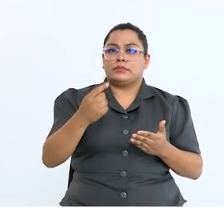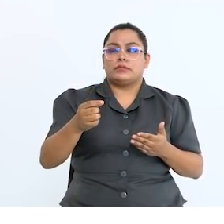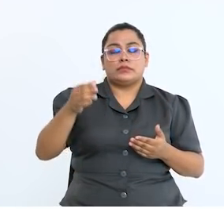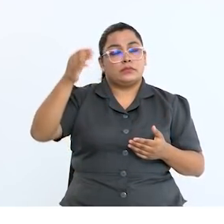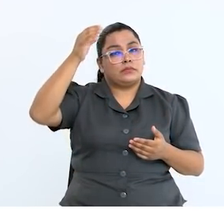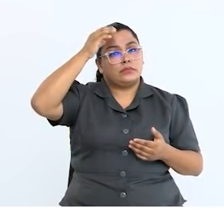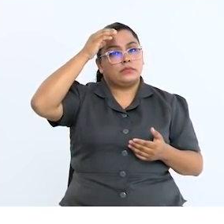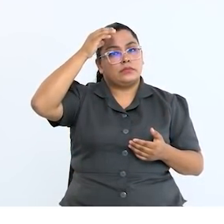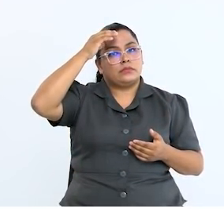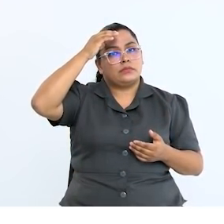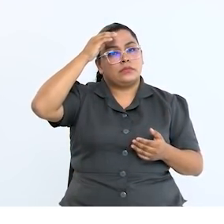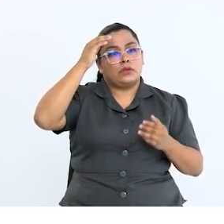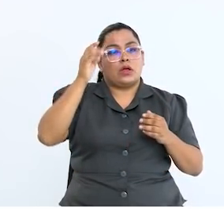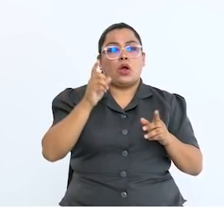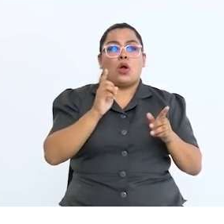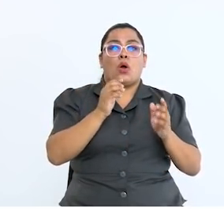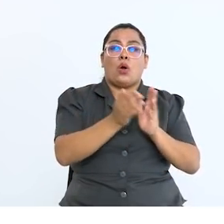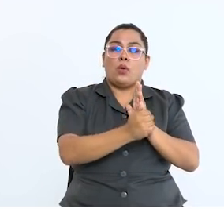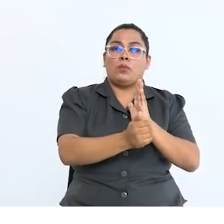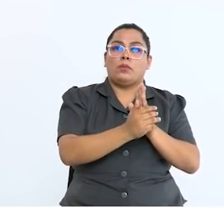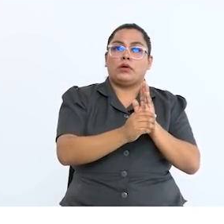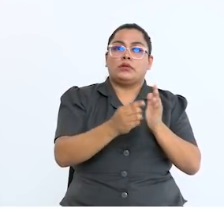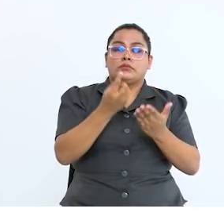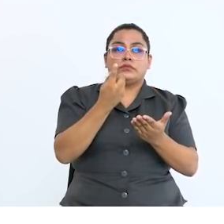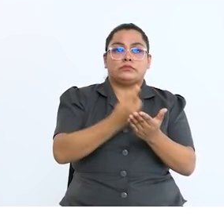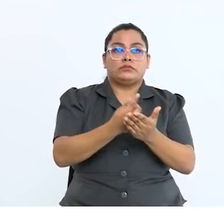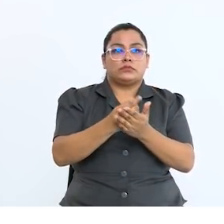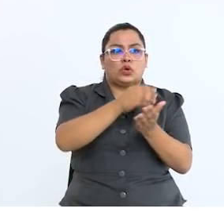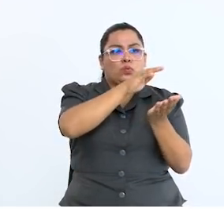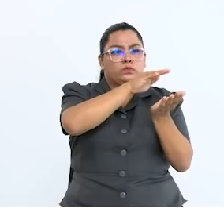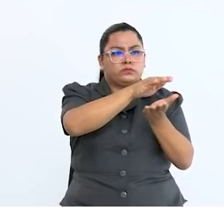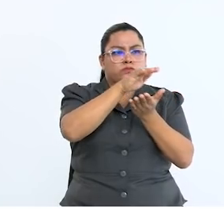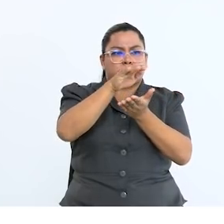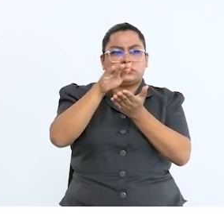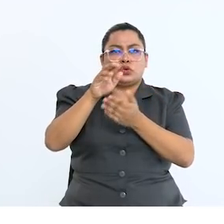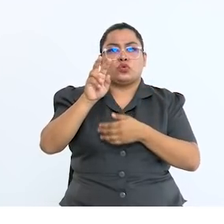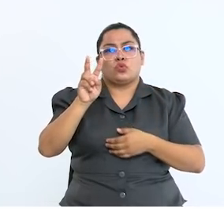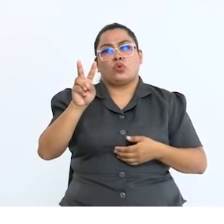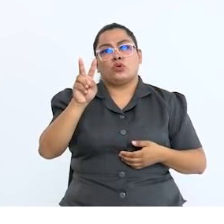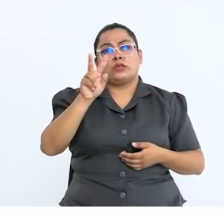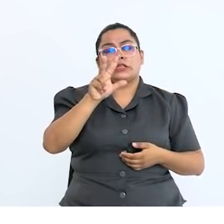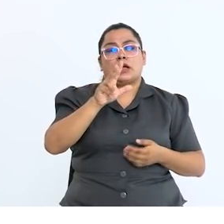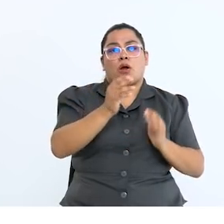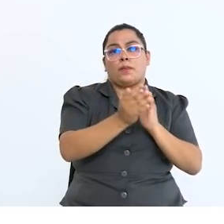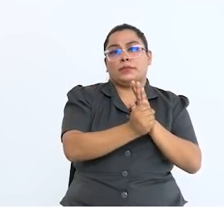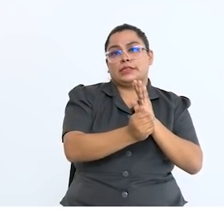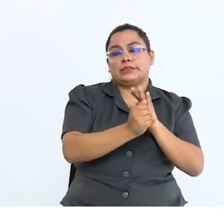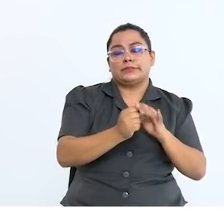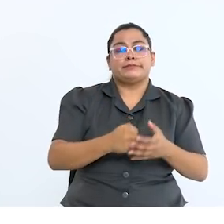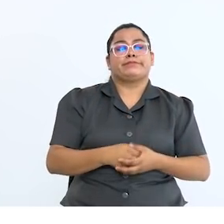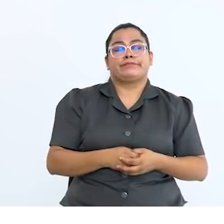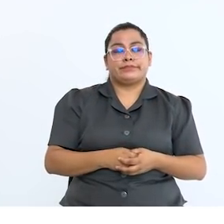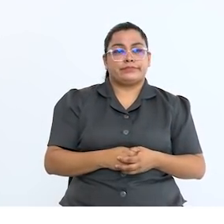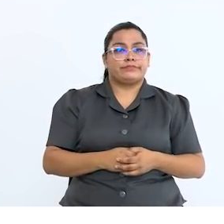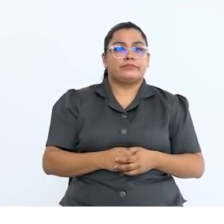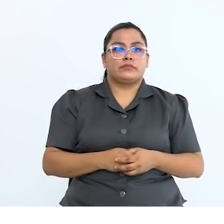encontrará definidas las competencias de grado y cada unidad posee 2 o 3